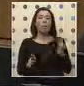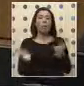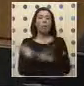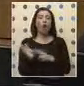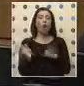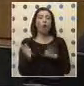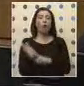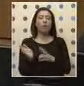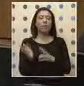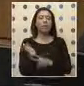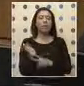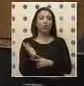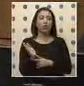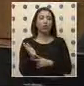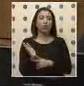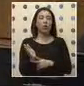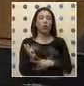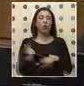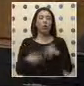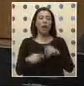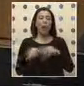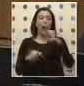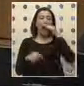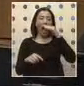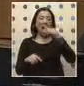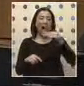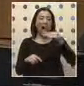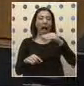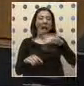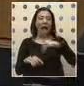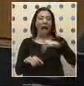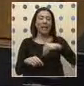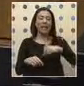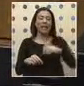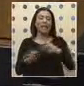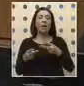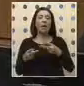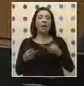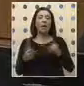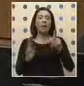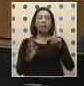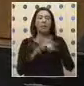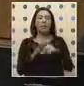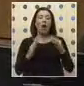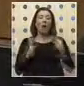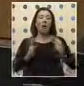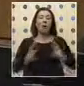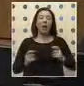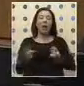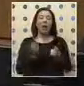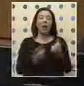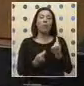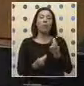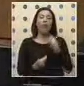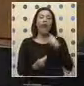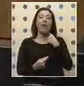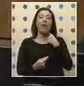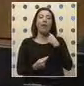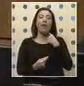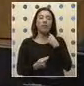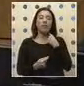raíces agrícolas que permitiría desahogar en parte la economía que está afectando